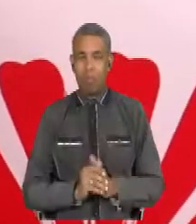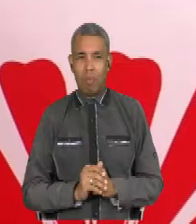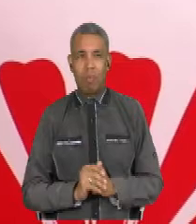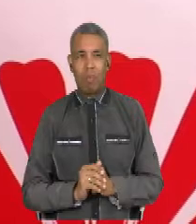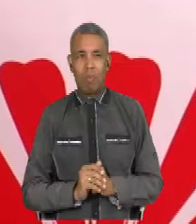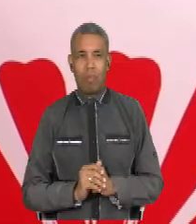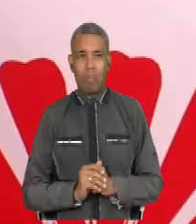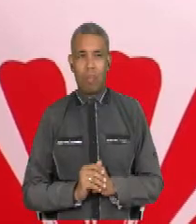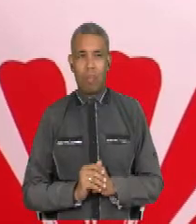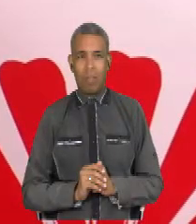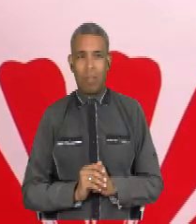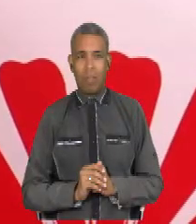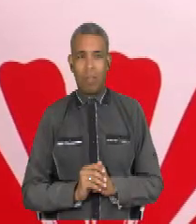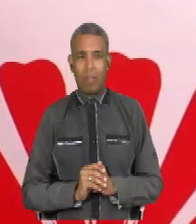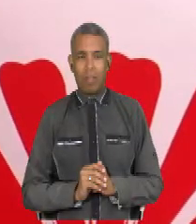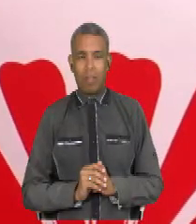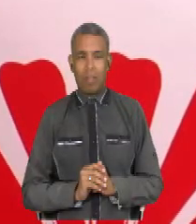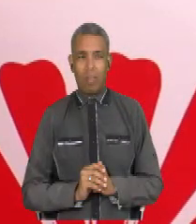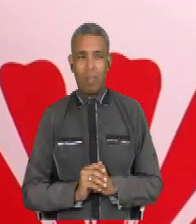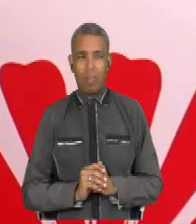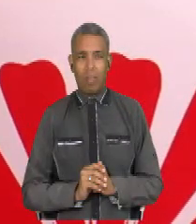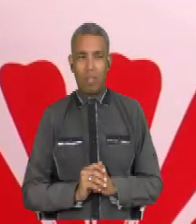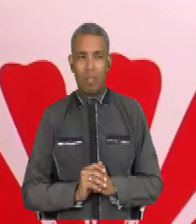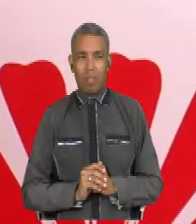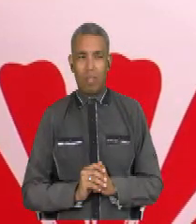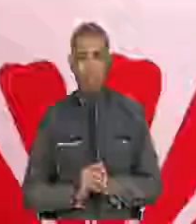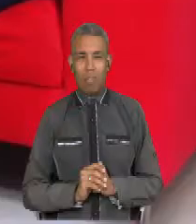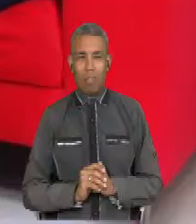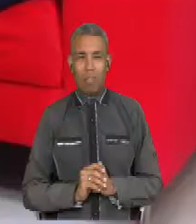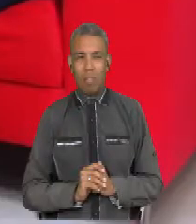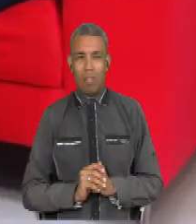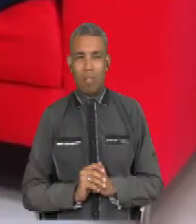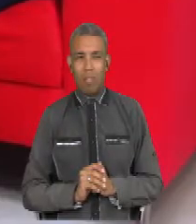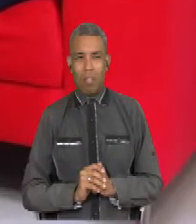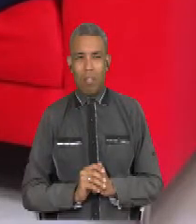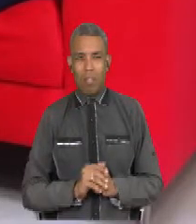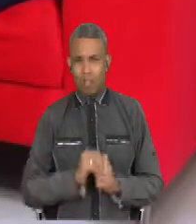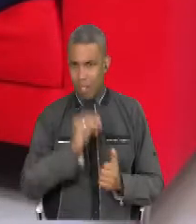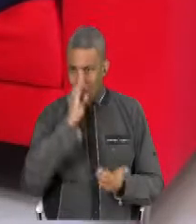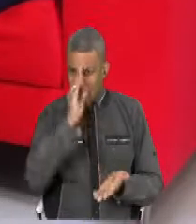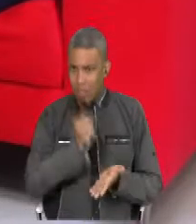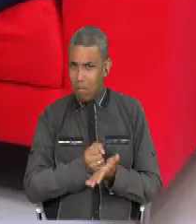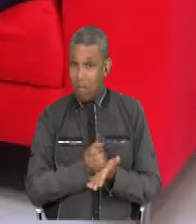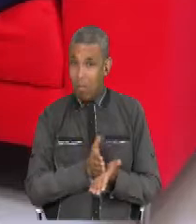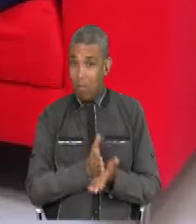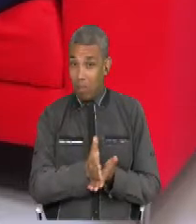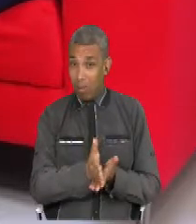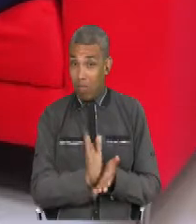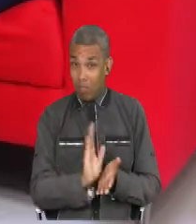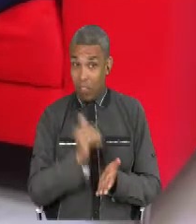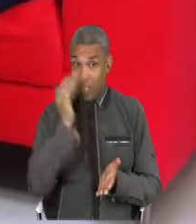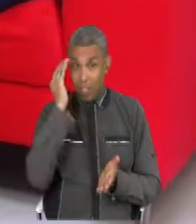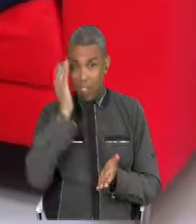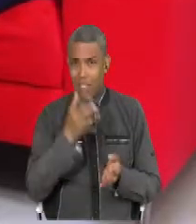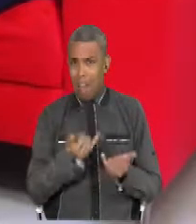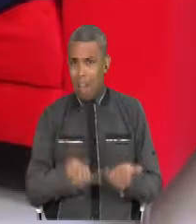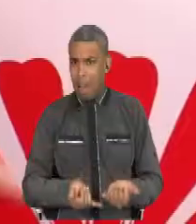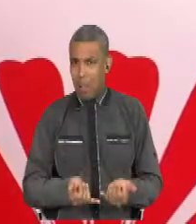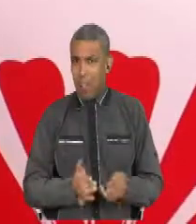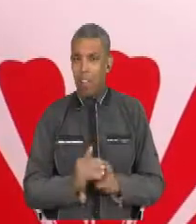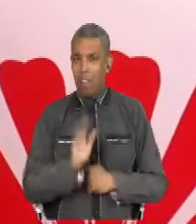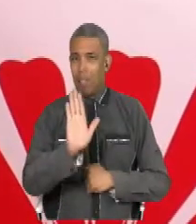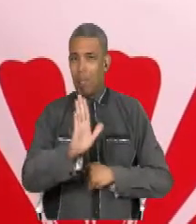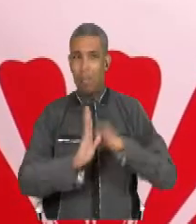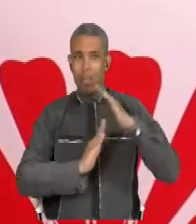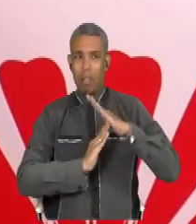vamos a estar entregándole detalles a nuestros televidentes. Sí, a los fieles televidentes. Bueno, entonces nosotros llegó el momento de irnos a la pausa